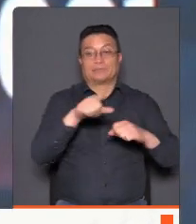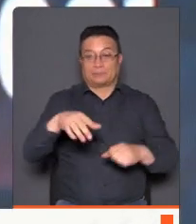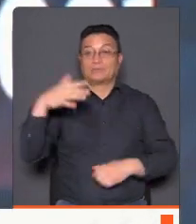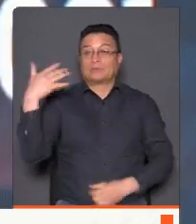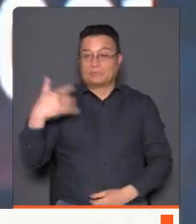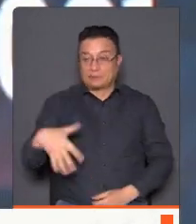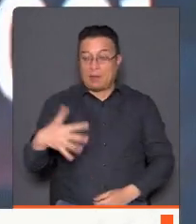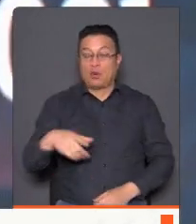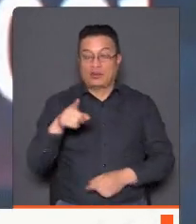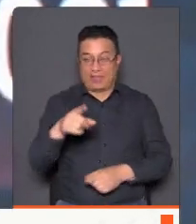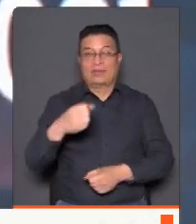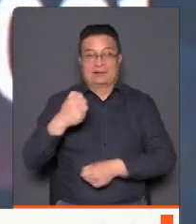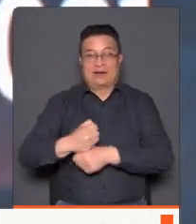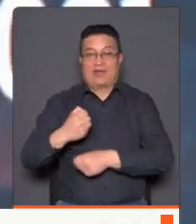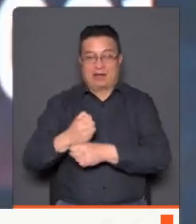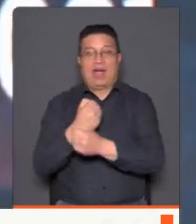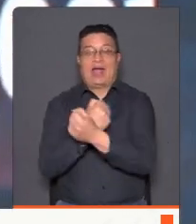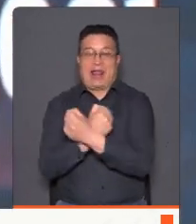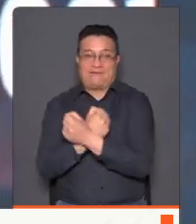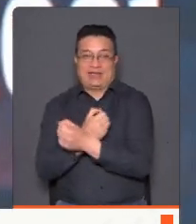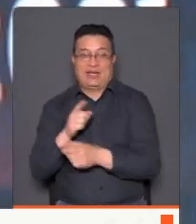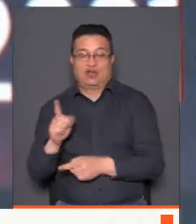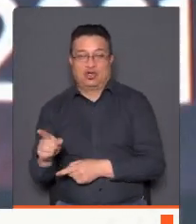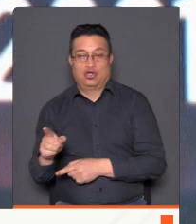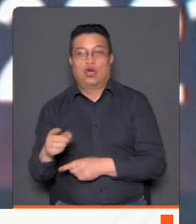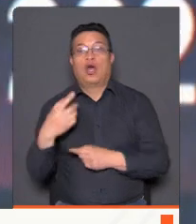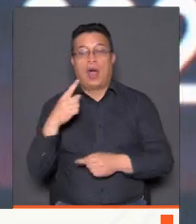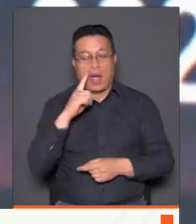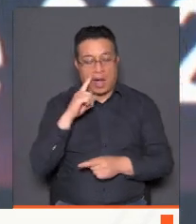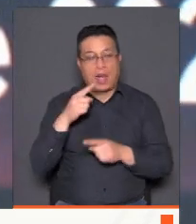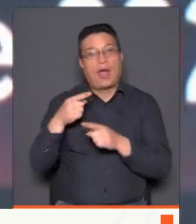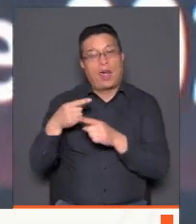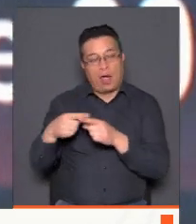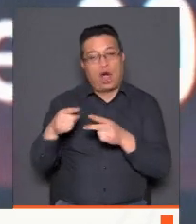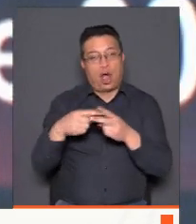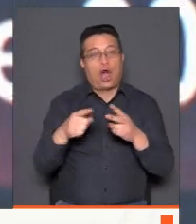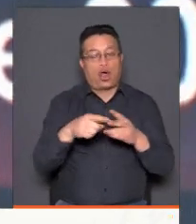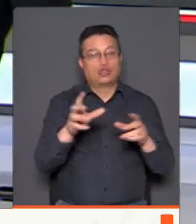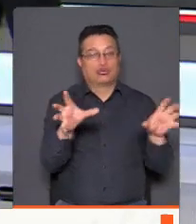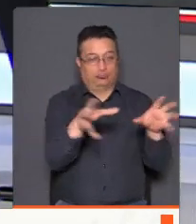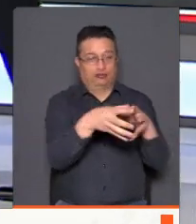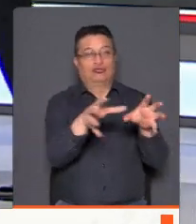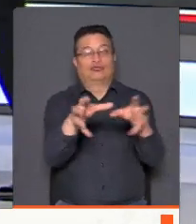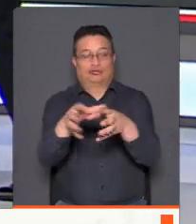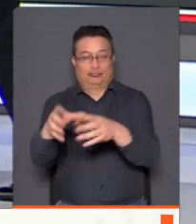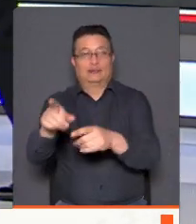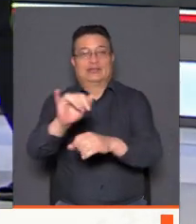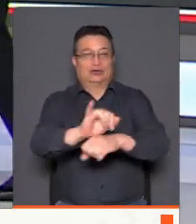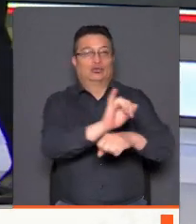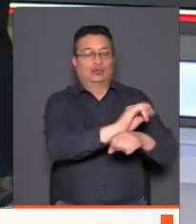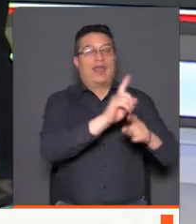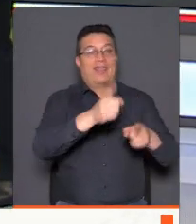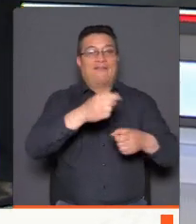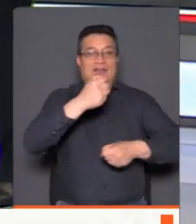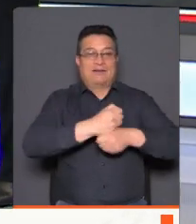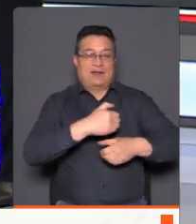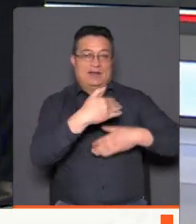hecho Carabineros. Evidentemente que hay otros estamentos que también tienen que seguir trabajando. Pero